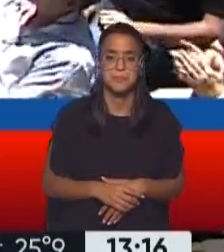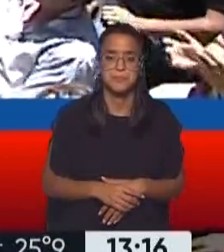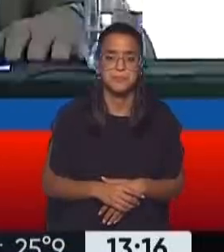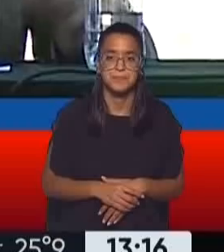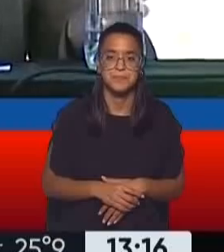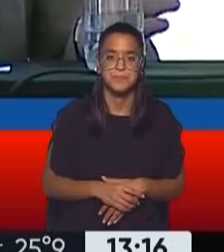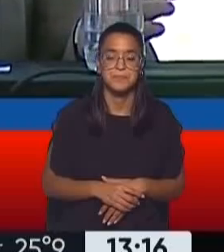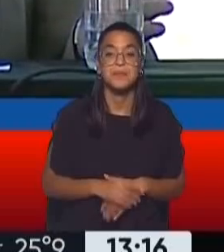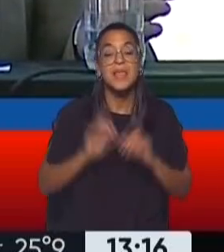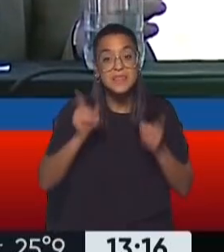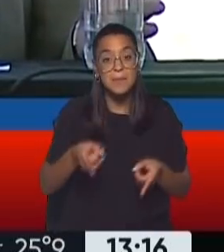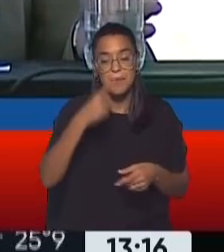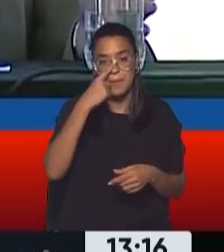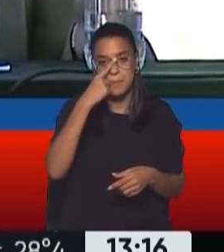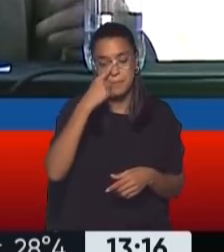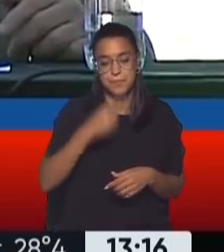Y